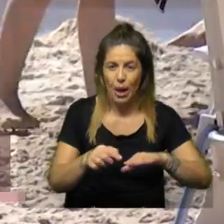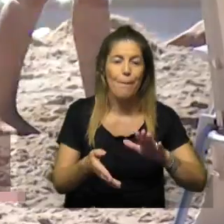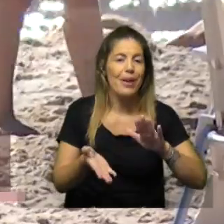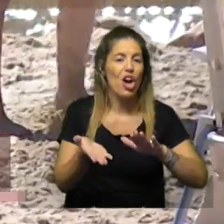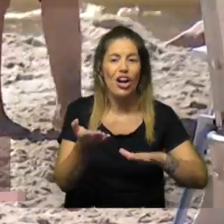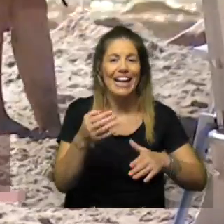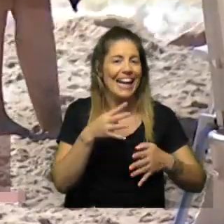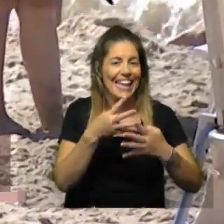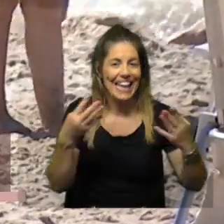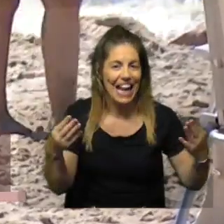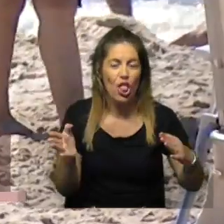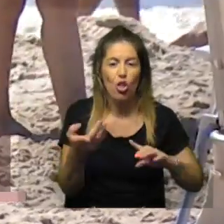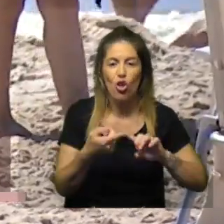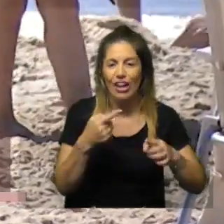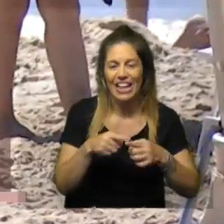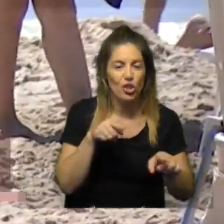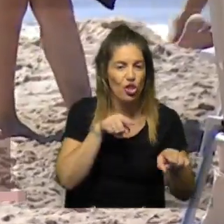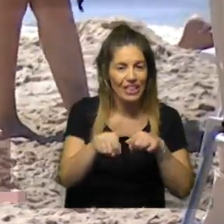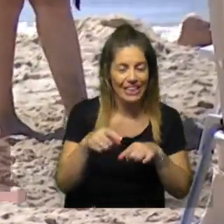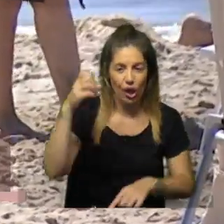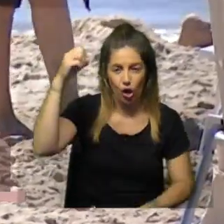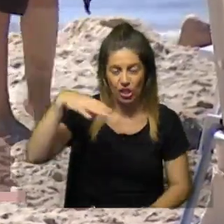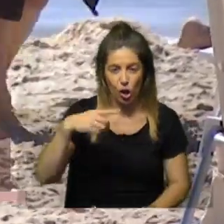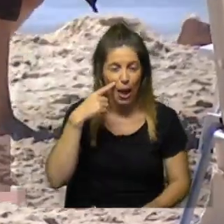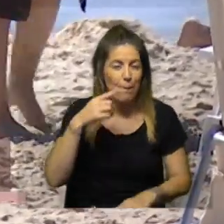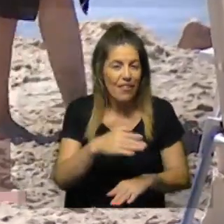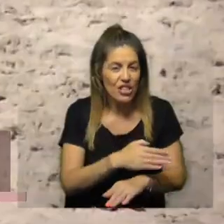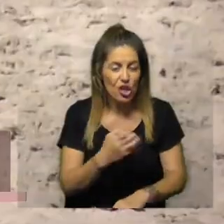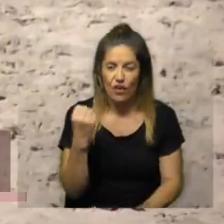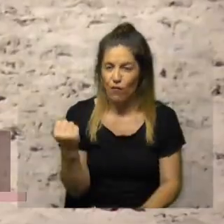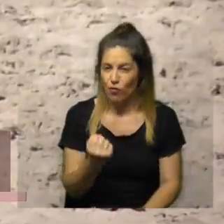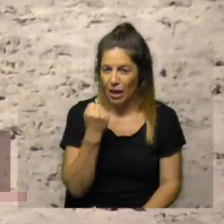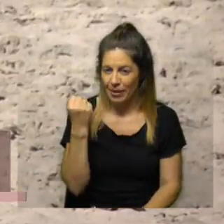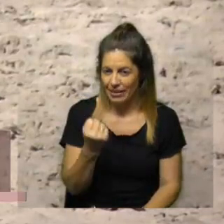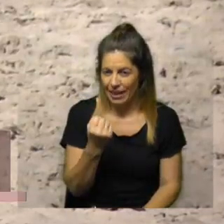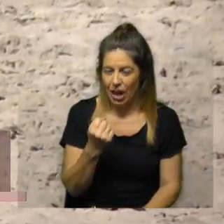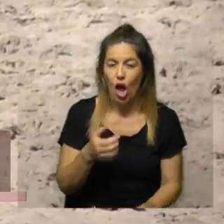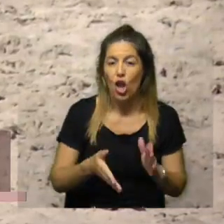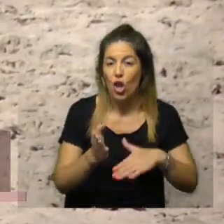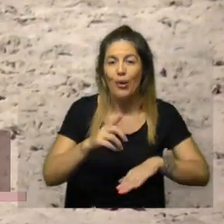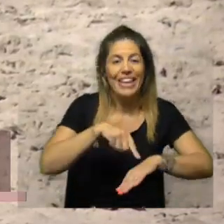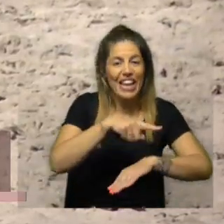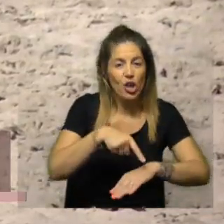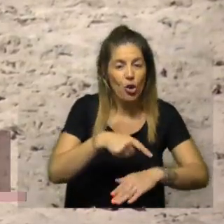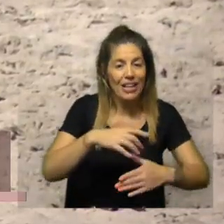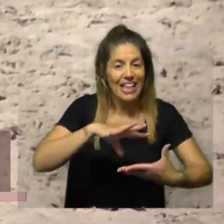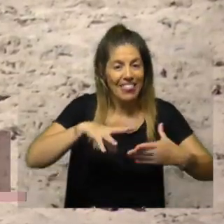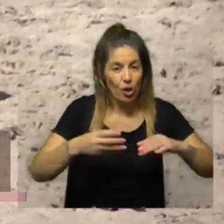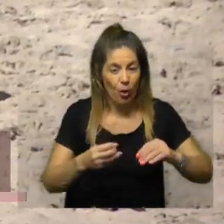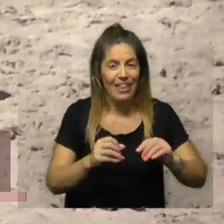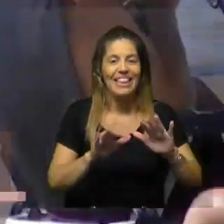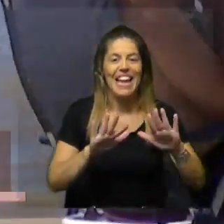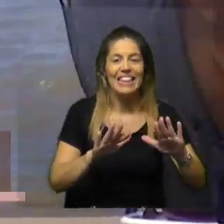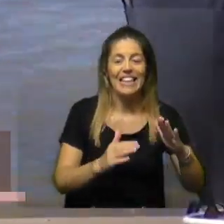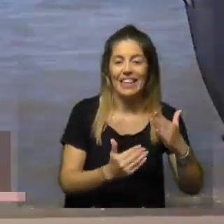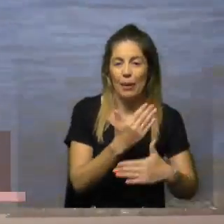reacción directa. Sí. La prevención sigue siendo fundamental, eso es fundamental, rajatabla. No ir en horas no adecuadas al sol, estamos hablando de las 10 y